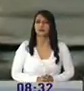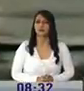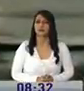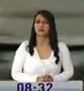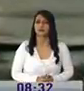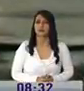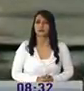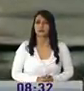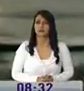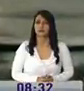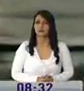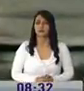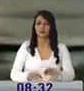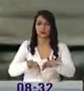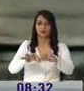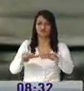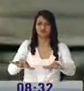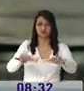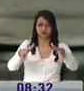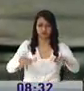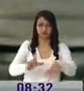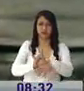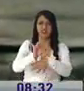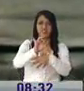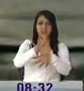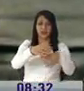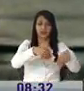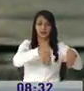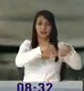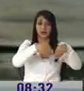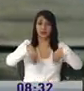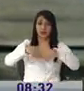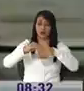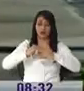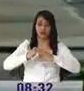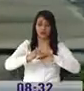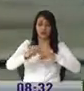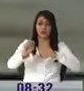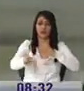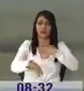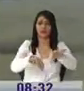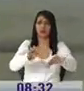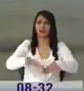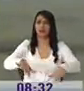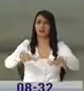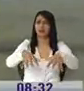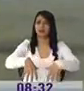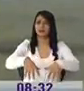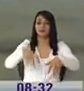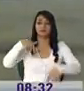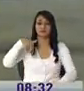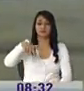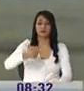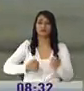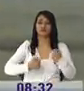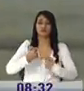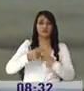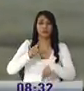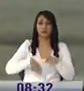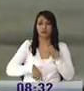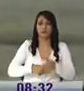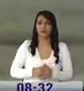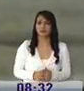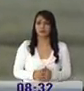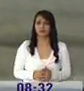se queja exactamente dej Ah Esos terrenos valdos baldíos todo no hay por dónde caminar porque está llena de